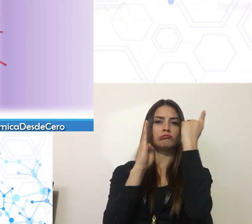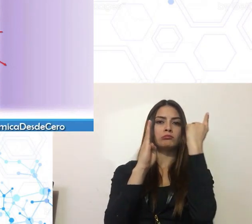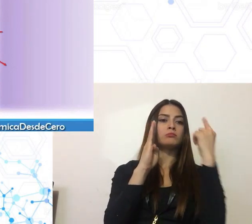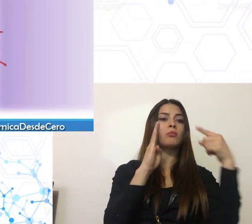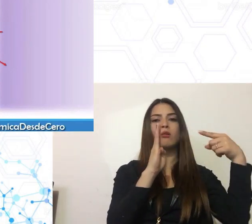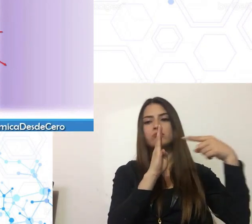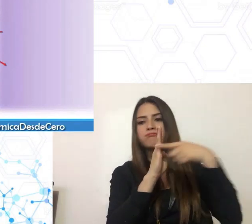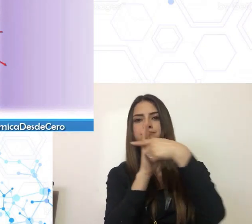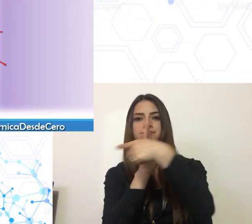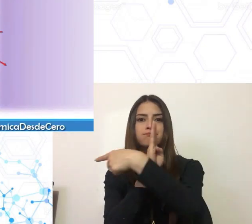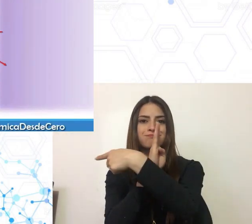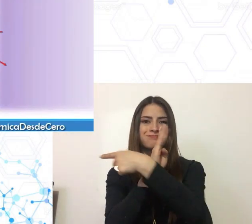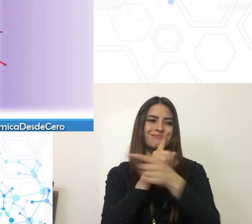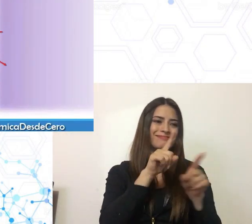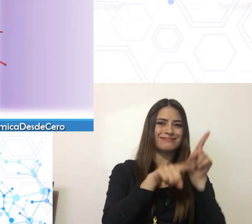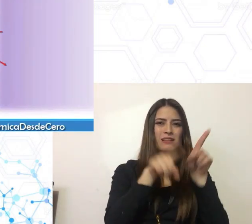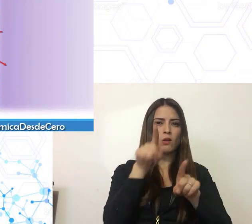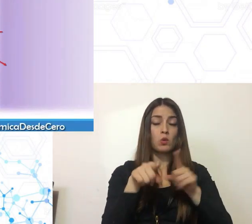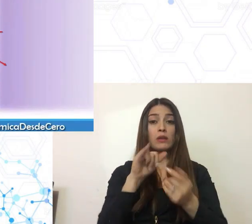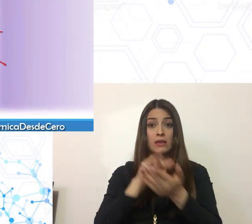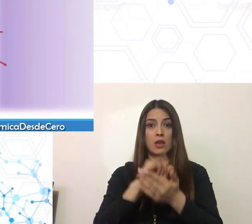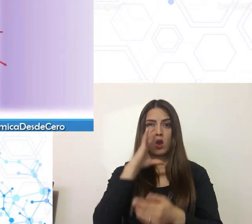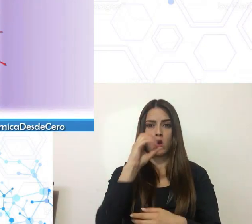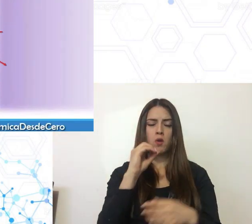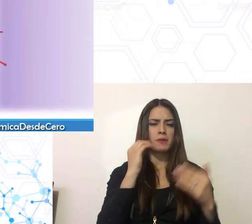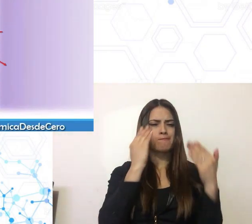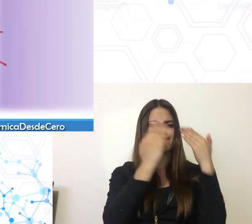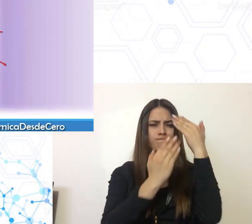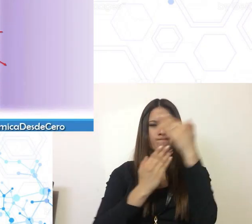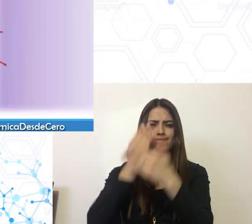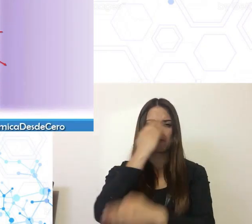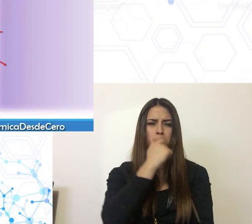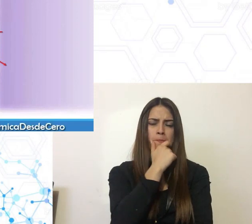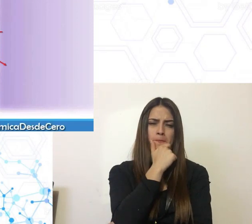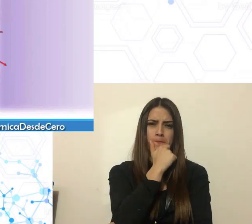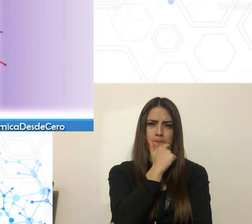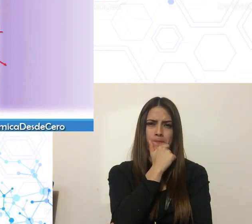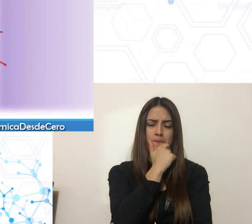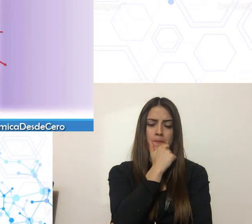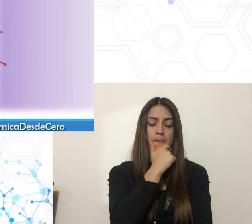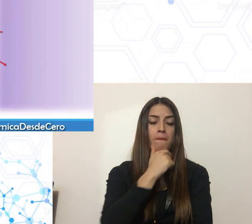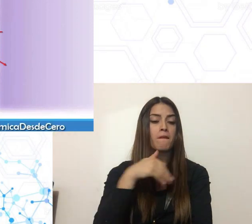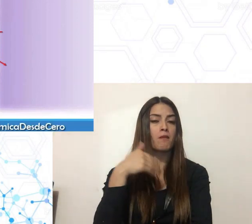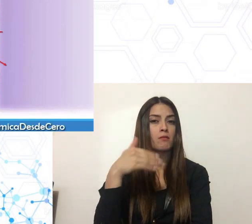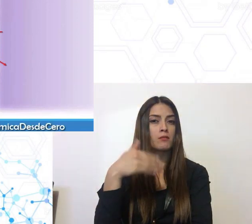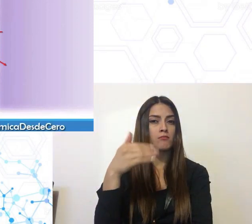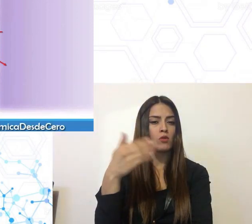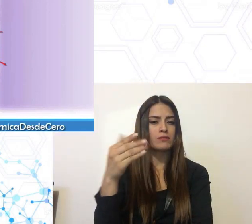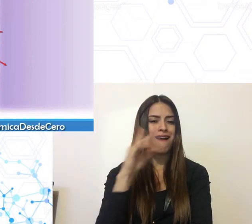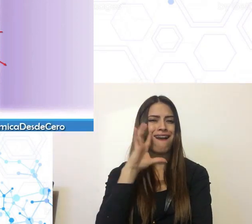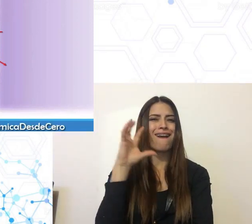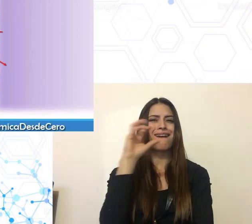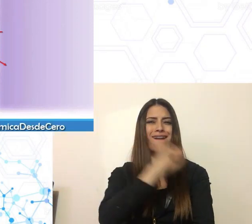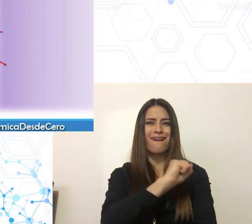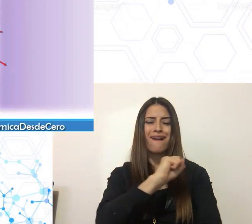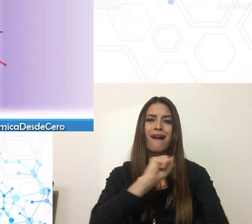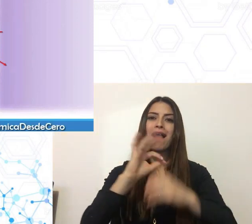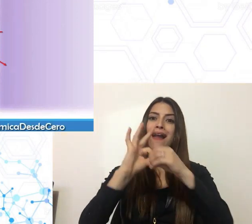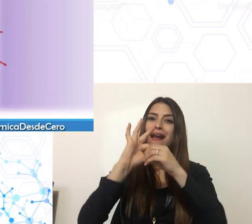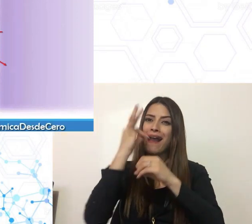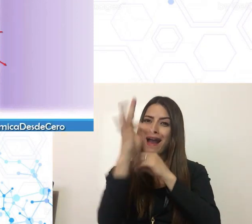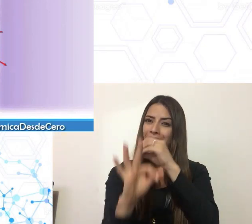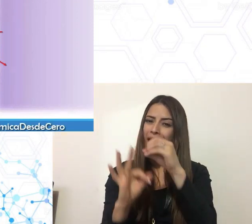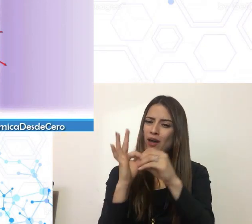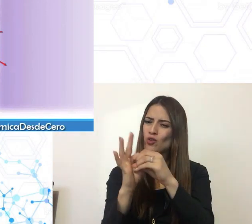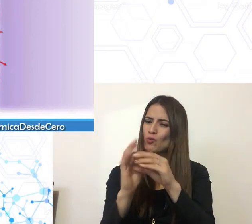devolverse. Rutherford entonces es quien empieza a hablar de un átomo diferente del de Thomson, que era una